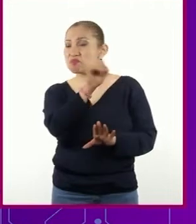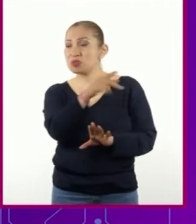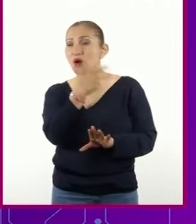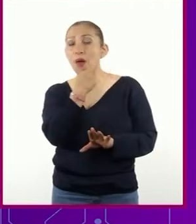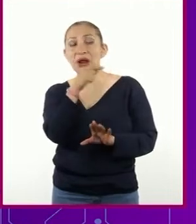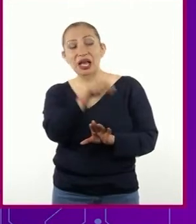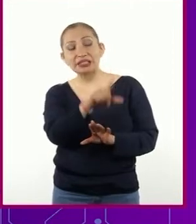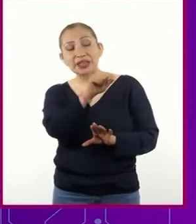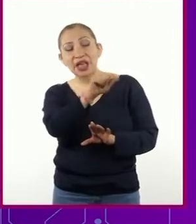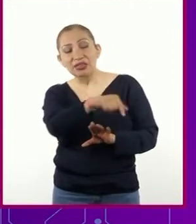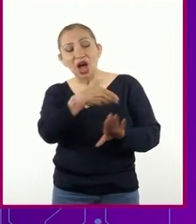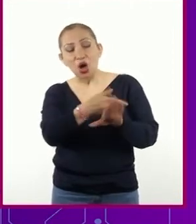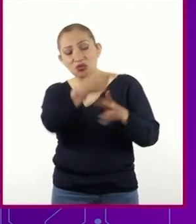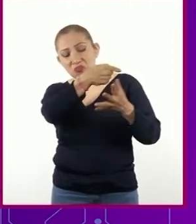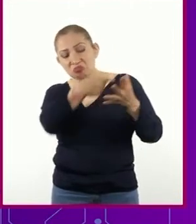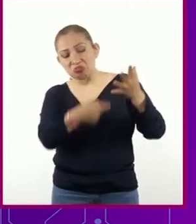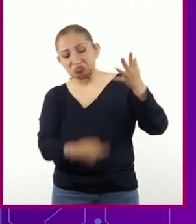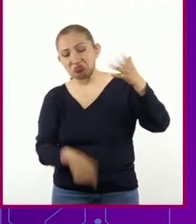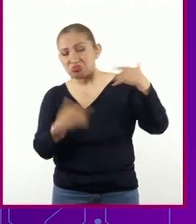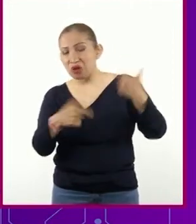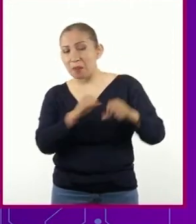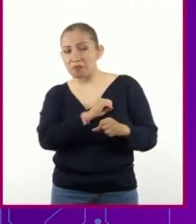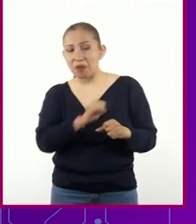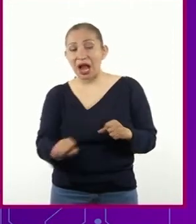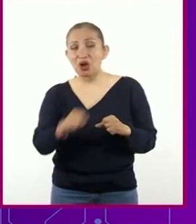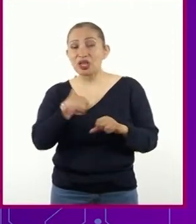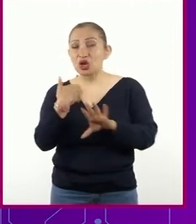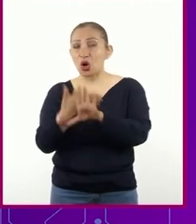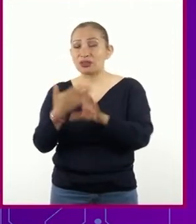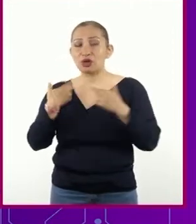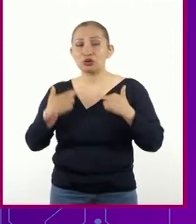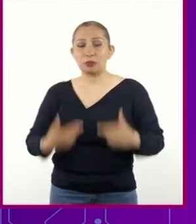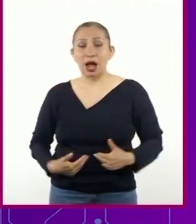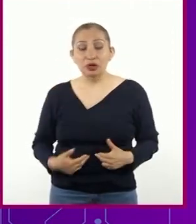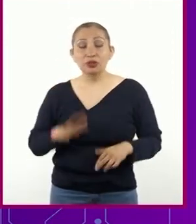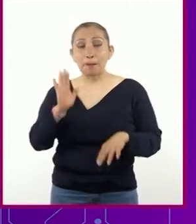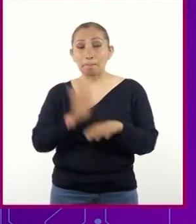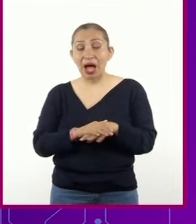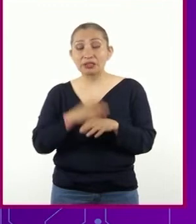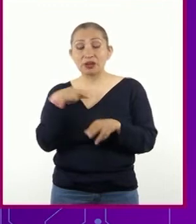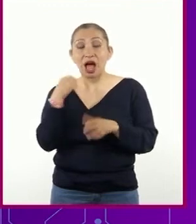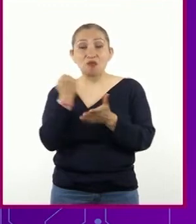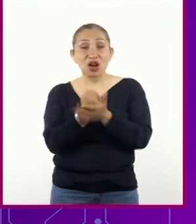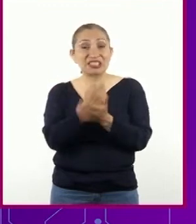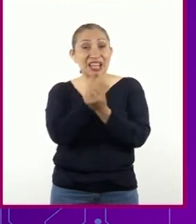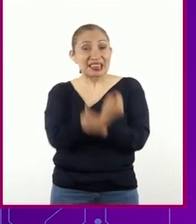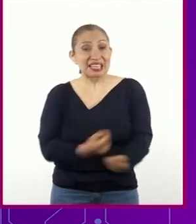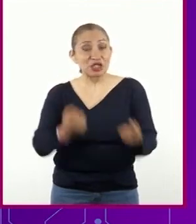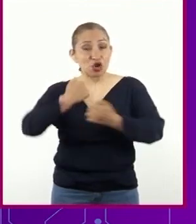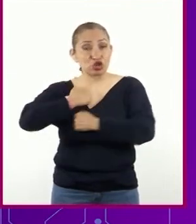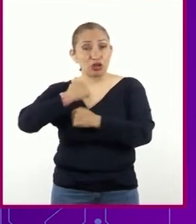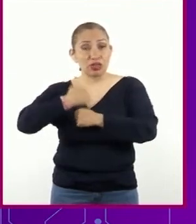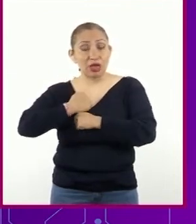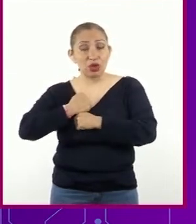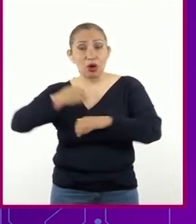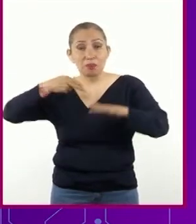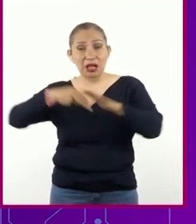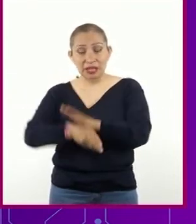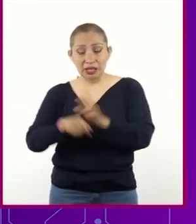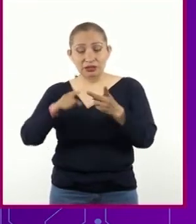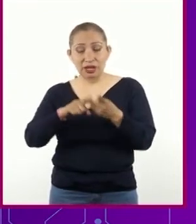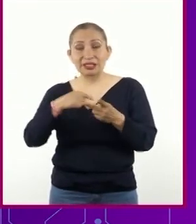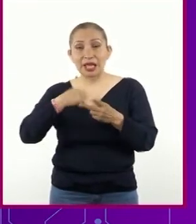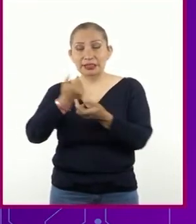de 70 cargos de crímenes de guerra y de lesa humanidad, incluyendo el reclutamiento de niños soldado, asesinatos